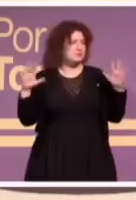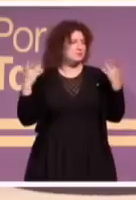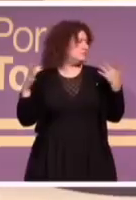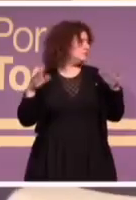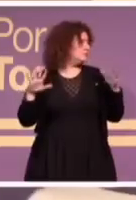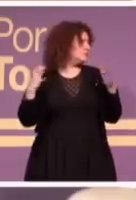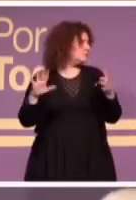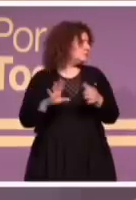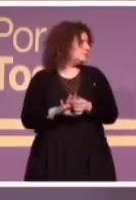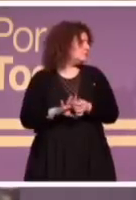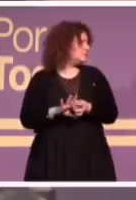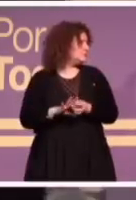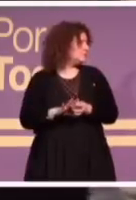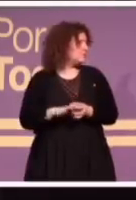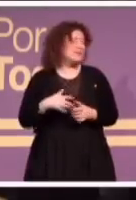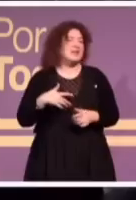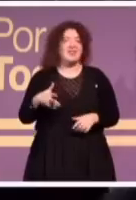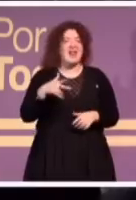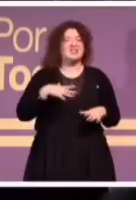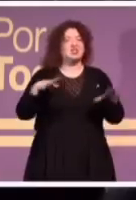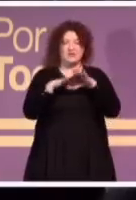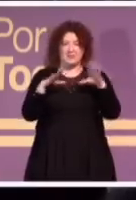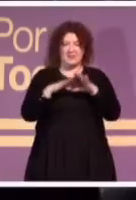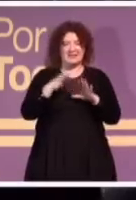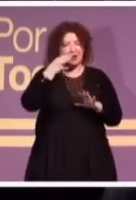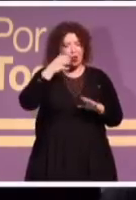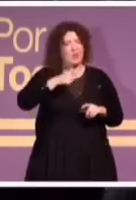derechos feministas.